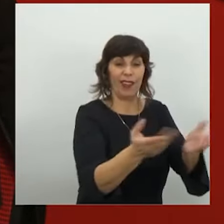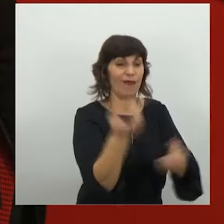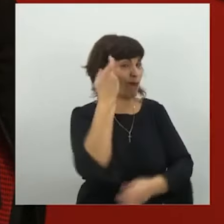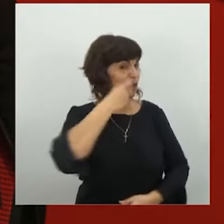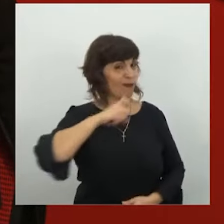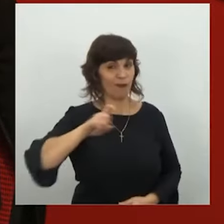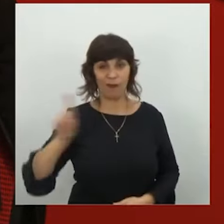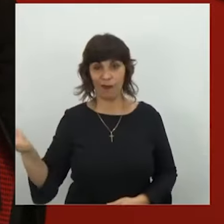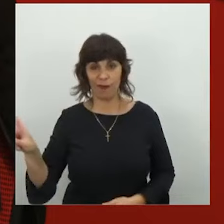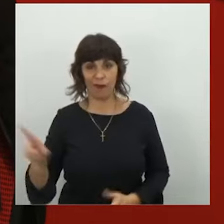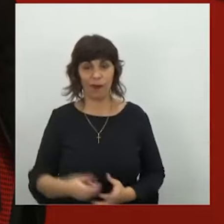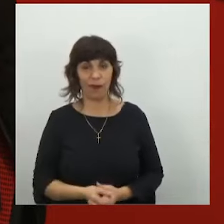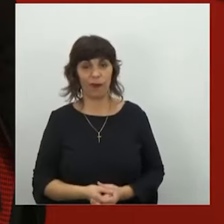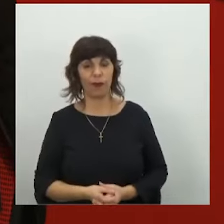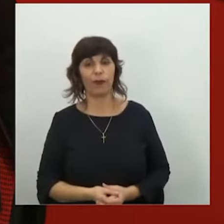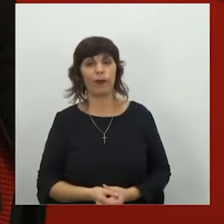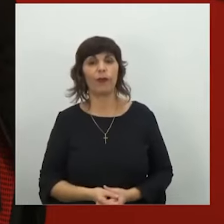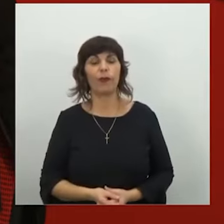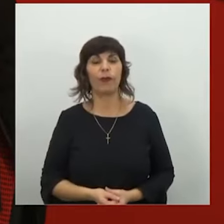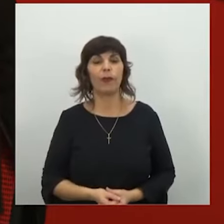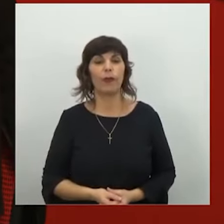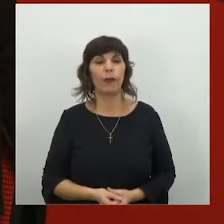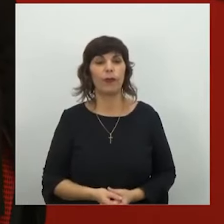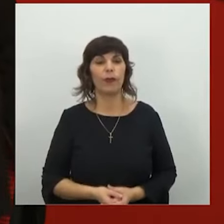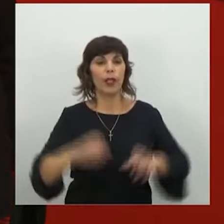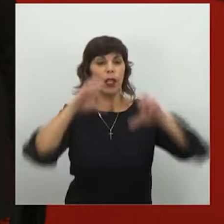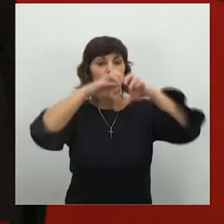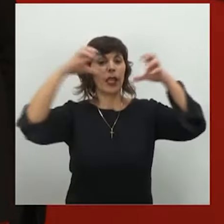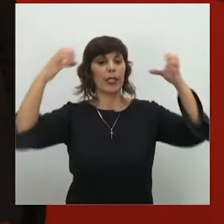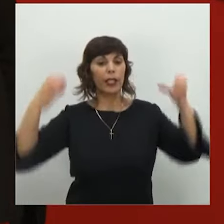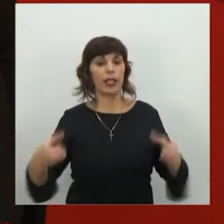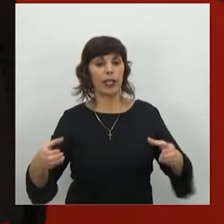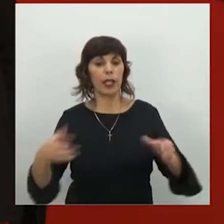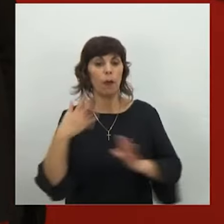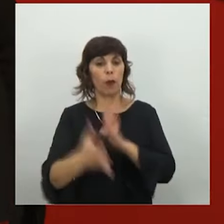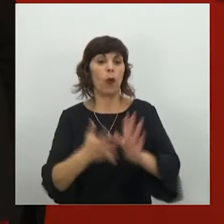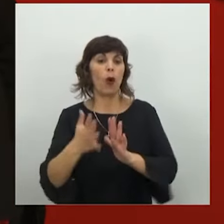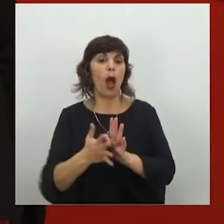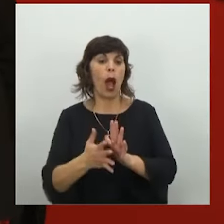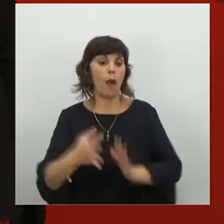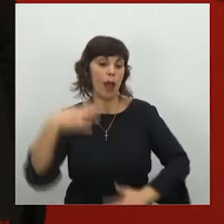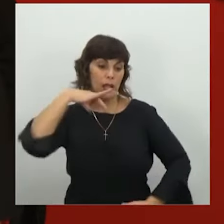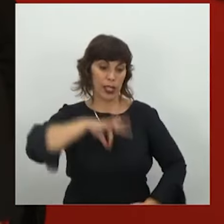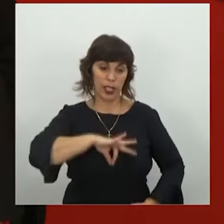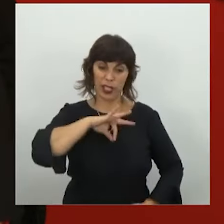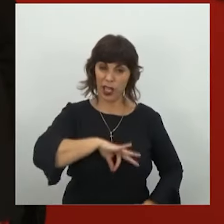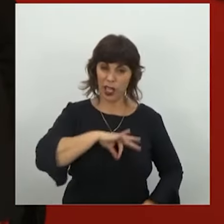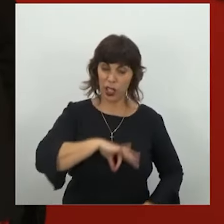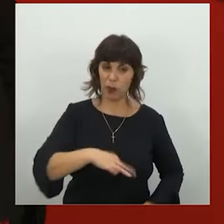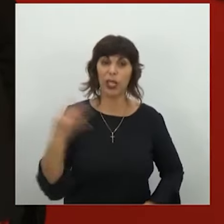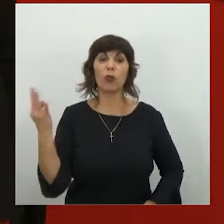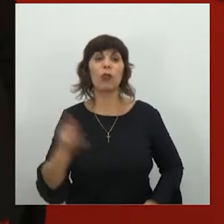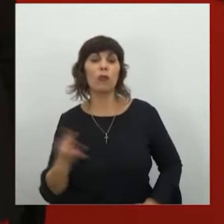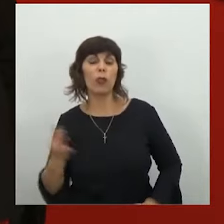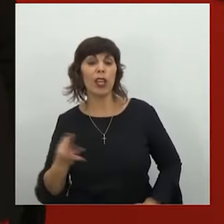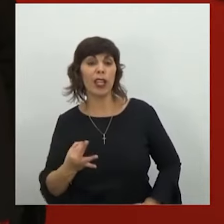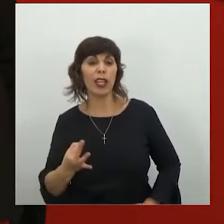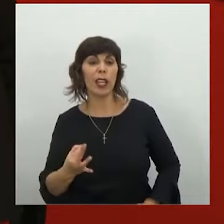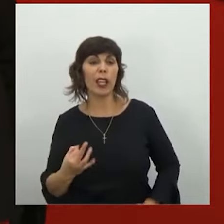Por eso ese templo habla espiritualmente de la venida del Mesías,